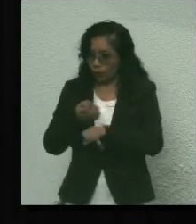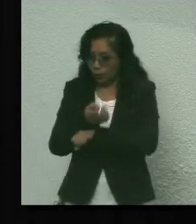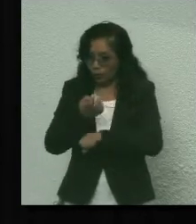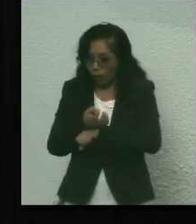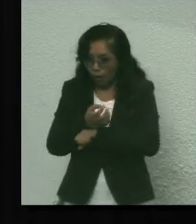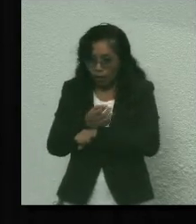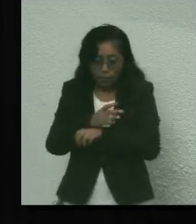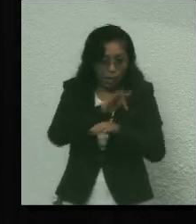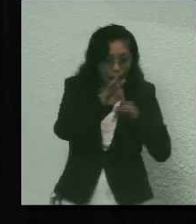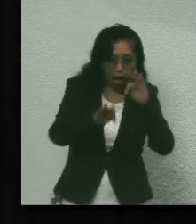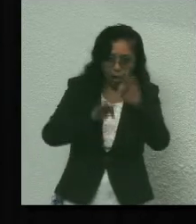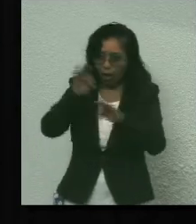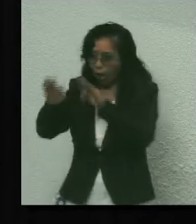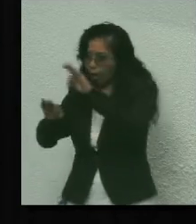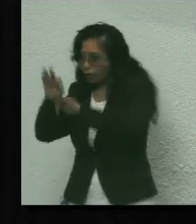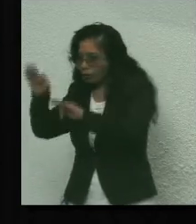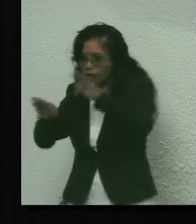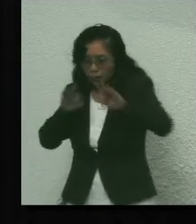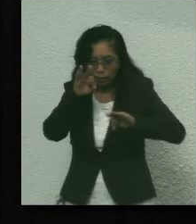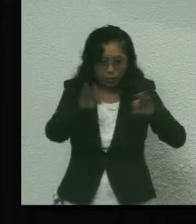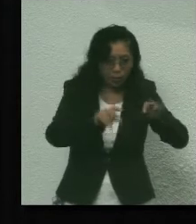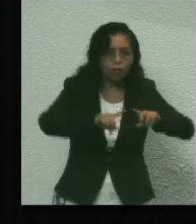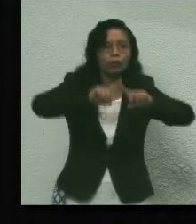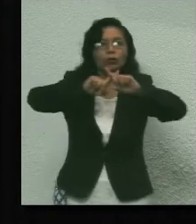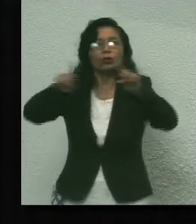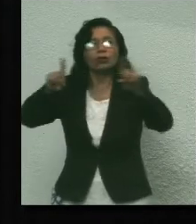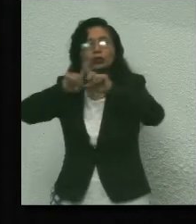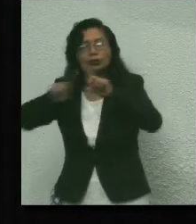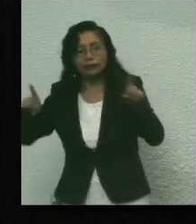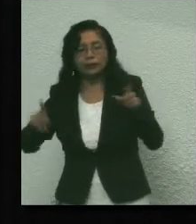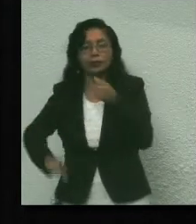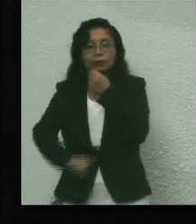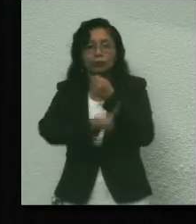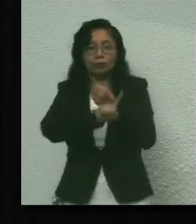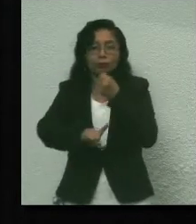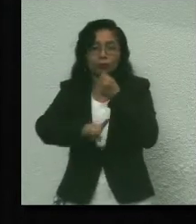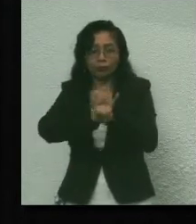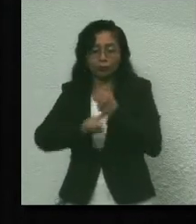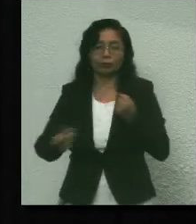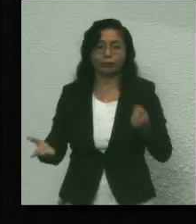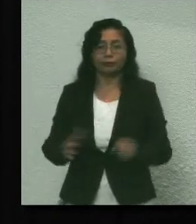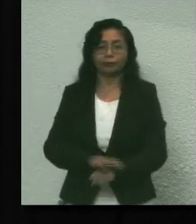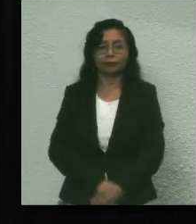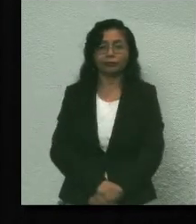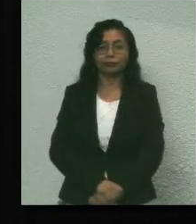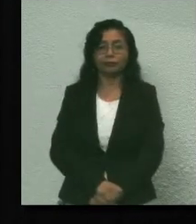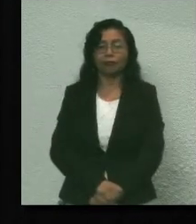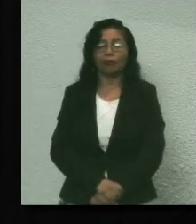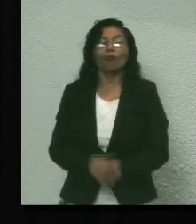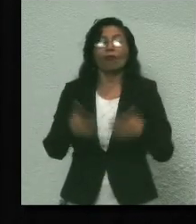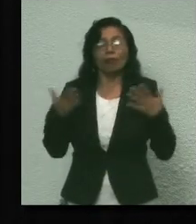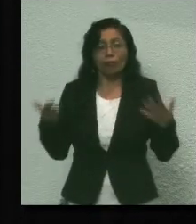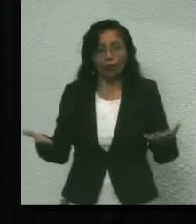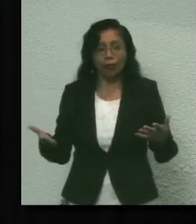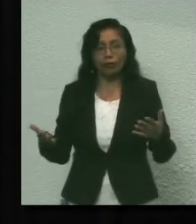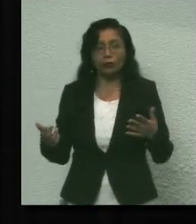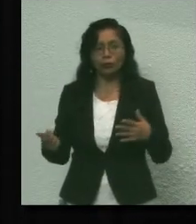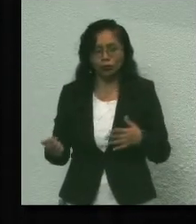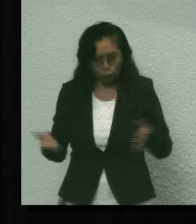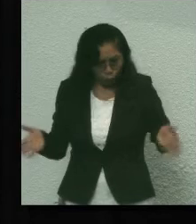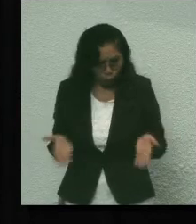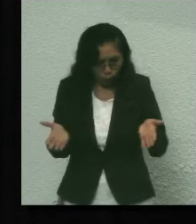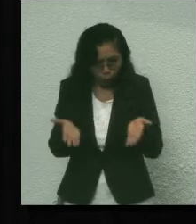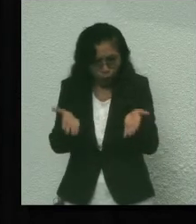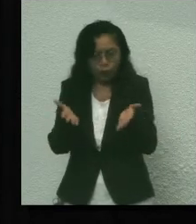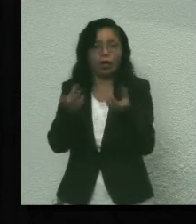necesidades básicas de las poblaciones más vulnerables si bien podemos seguir impulsando el